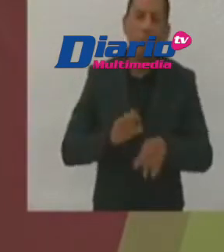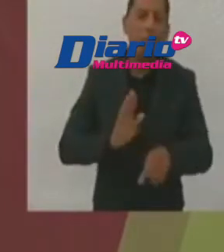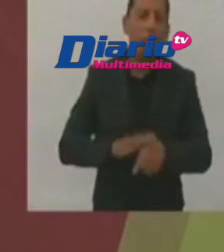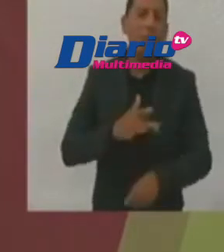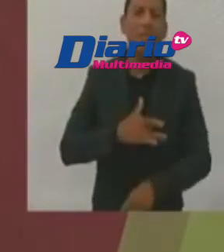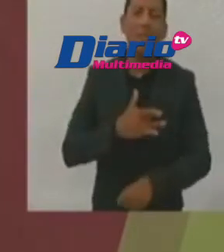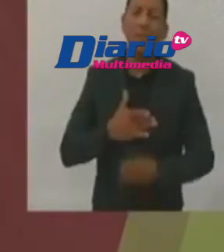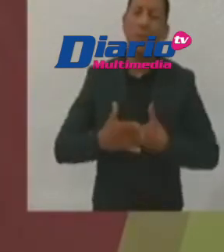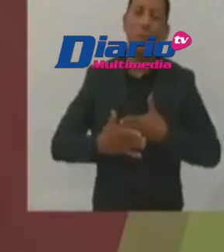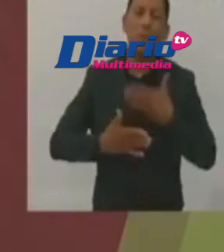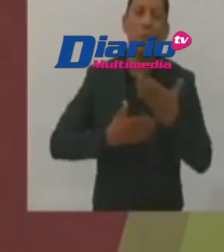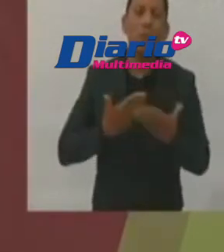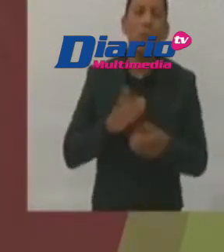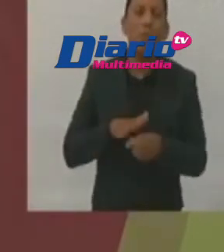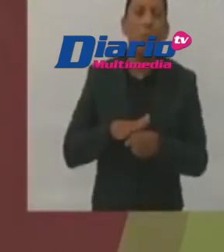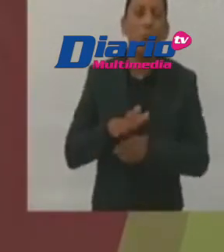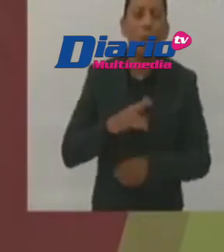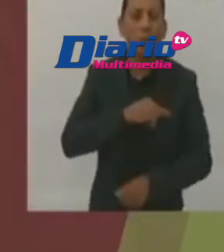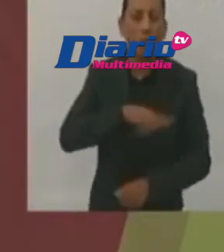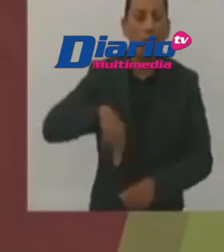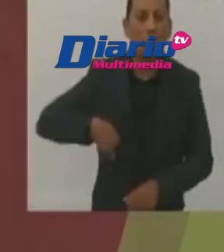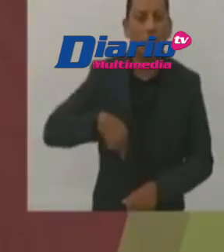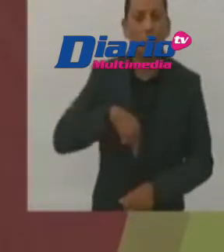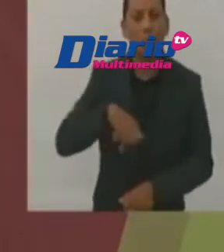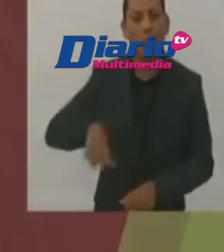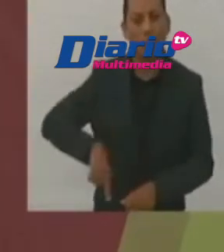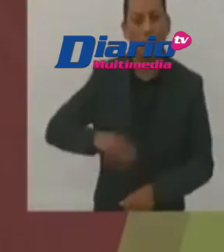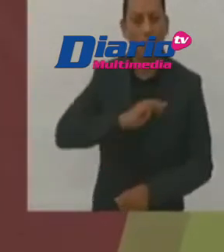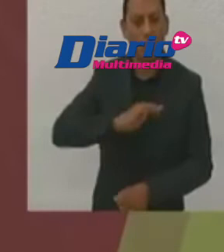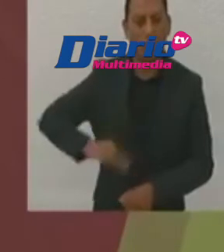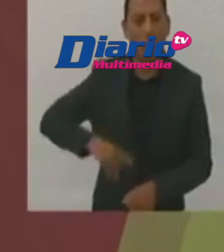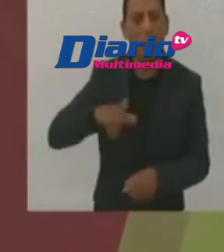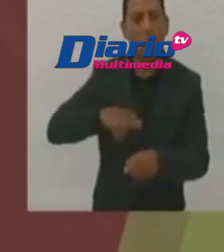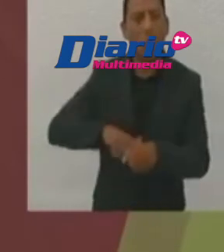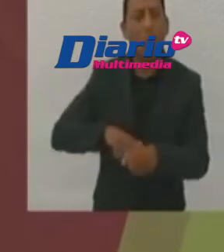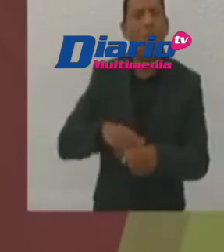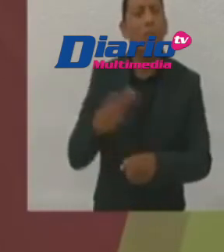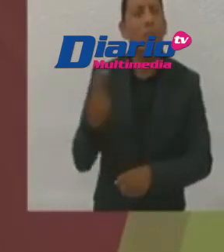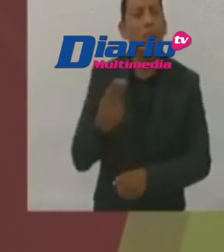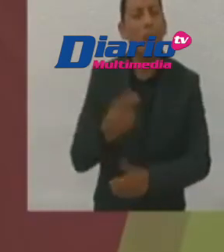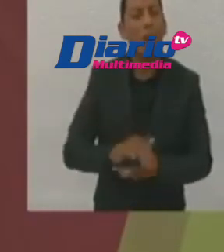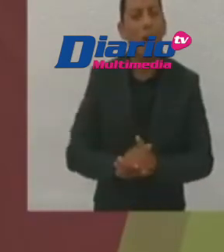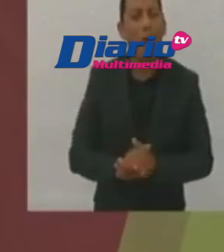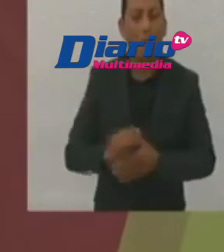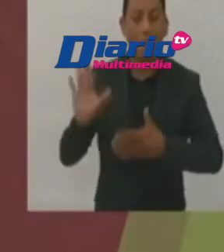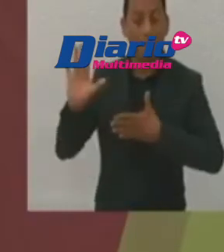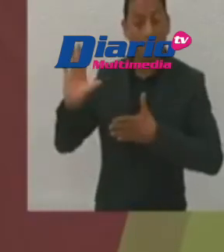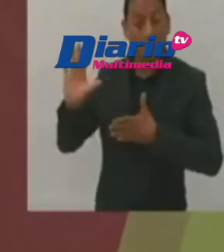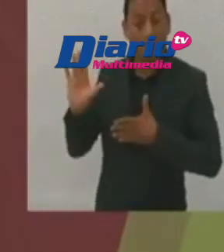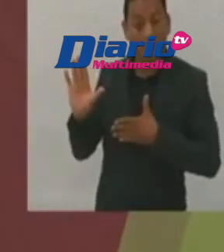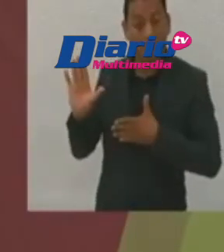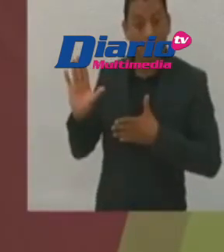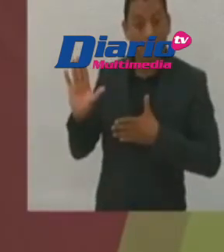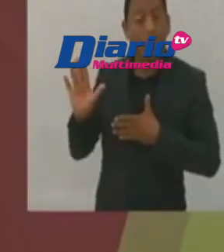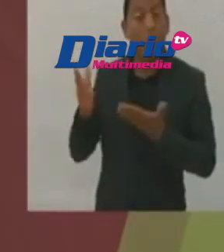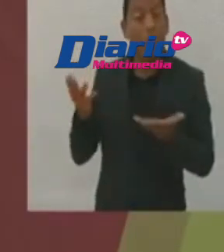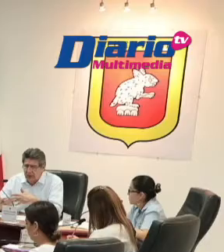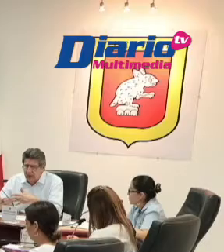el 68.1% de la población tuxtleca no aprueba la administración de Morales Vázquez, mientras